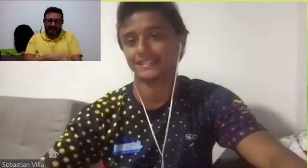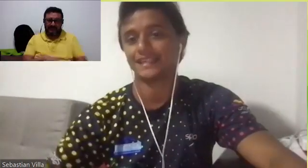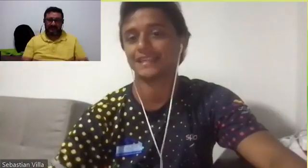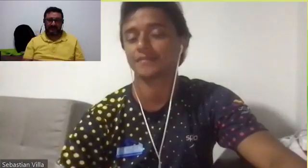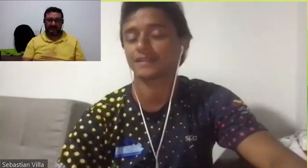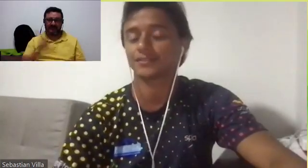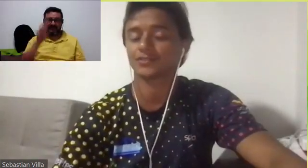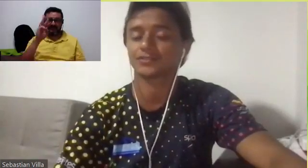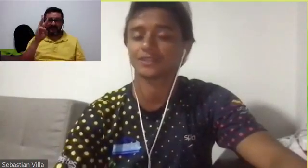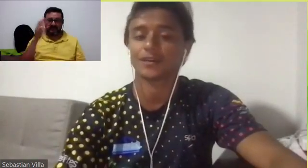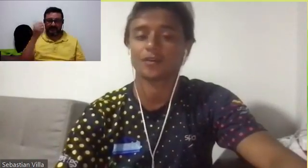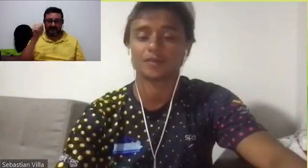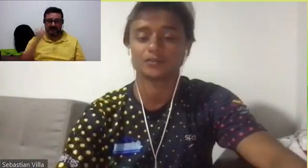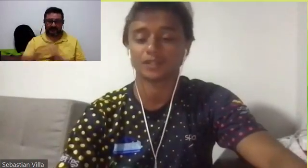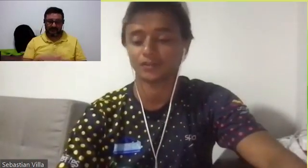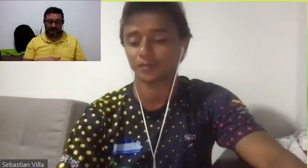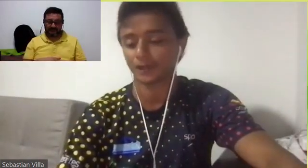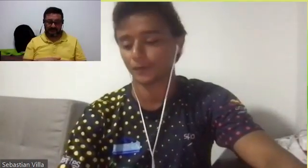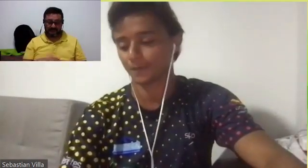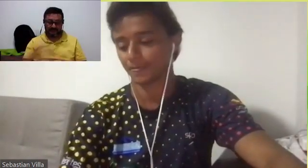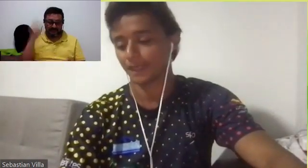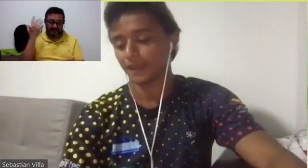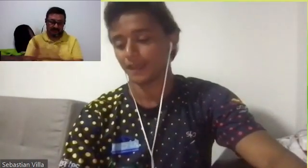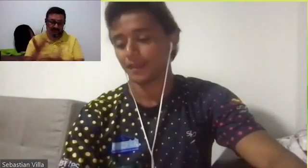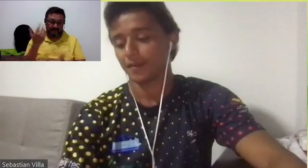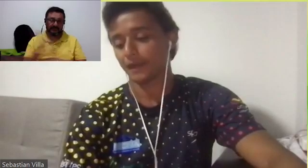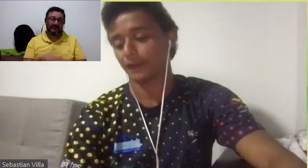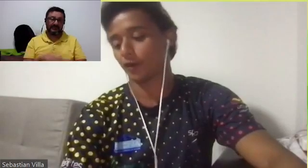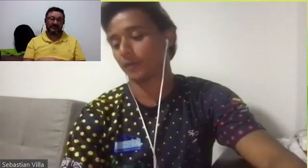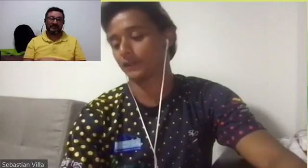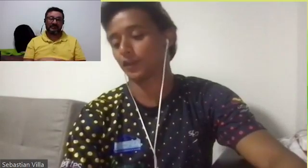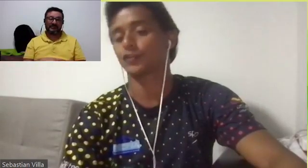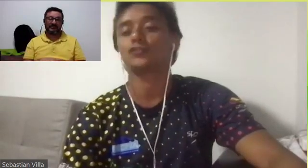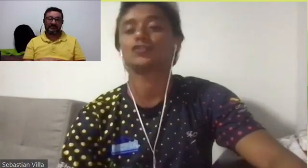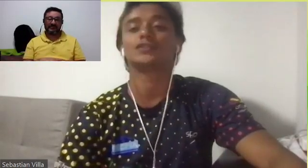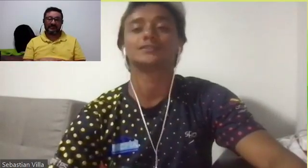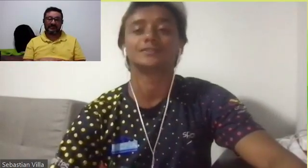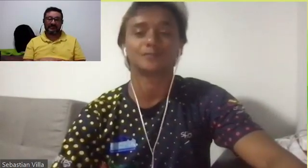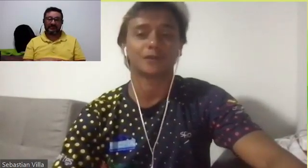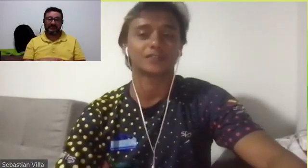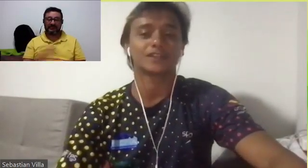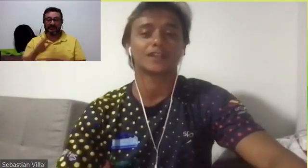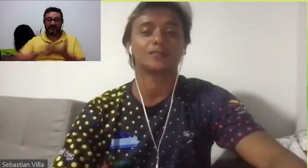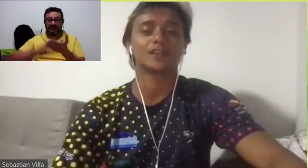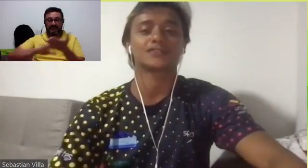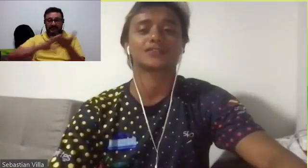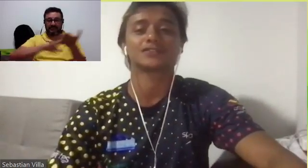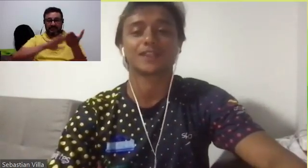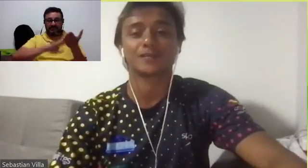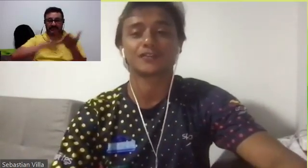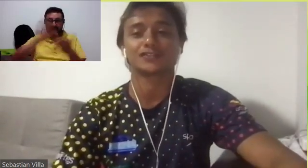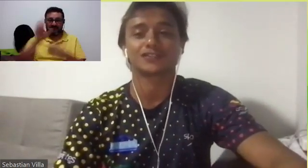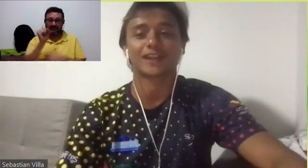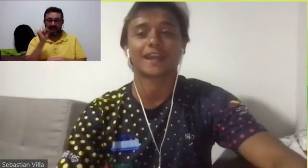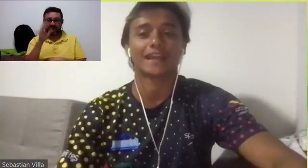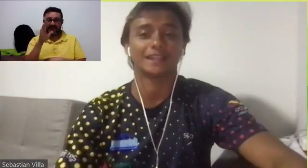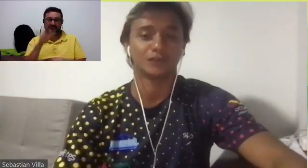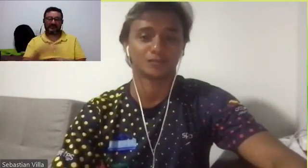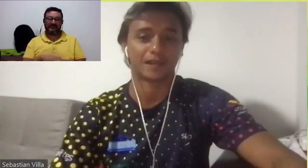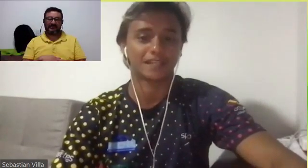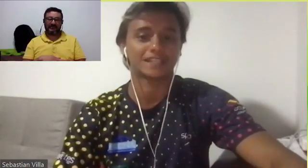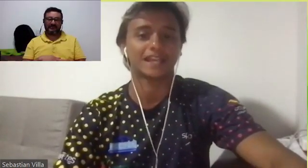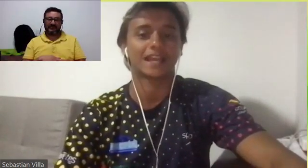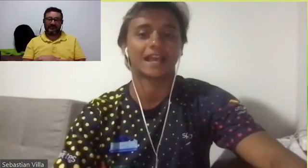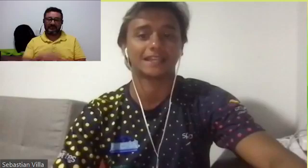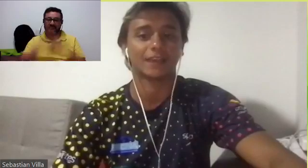3, 10 metros, el golpe es durito, pero no, para todo hay solución. Por eso en el club de nosotros tenemos recreativos